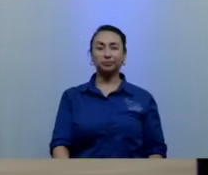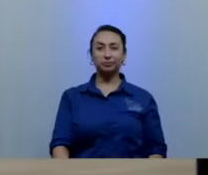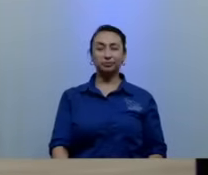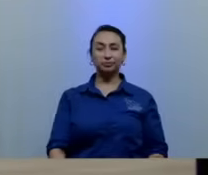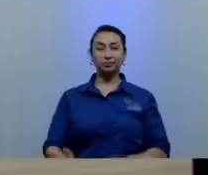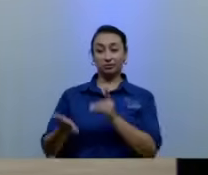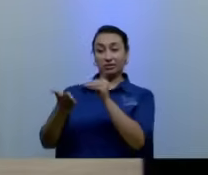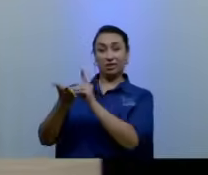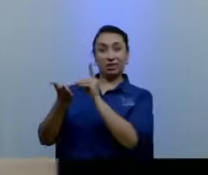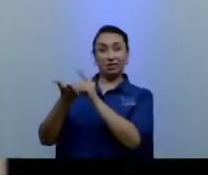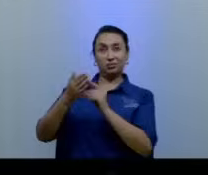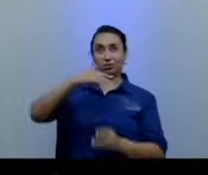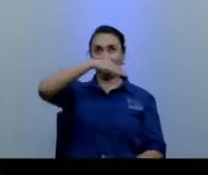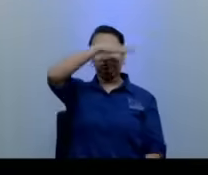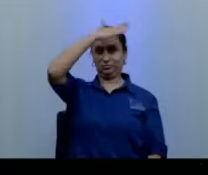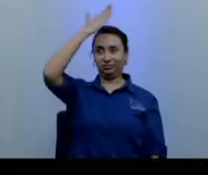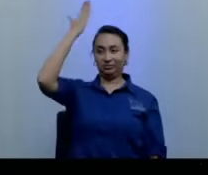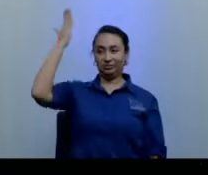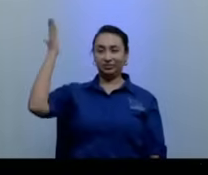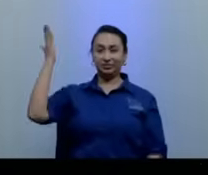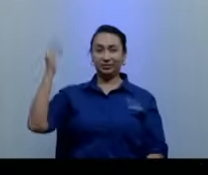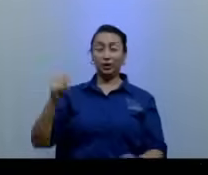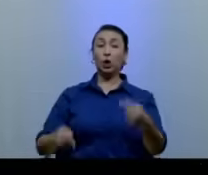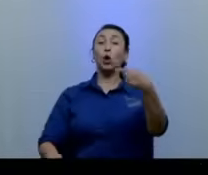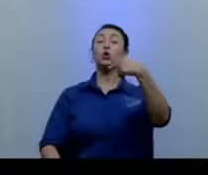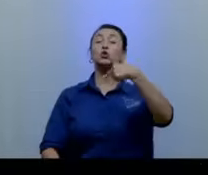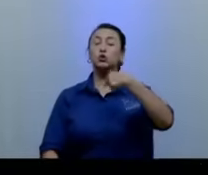Le podría decir usted, yo soy